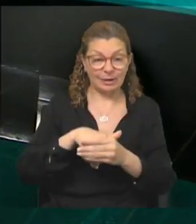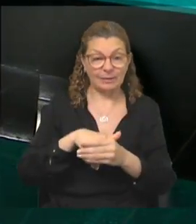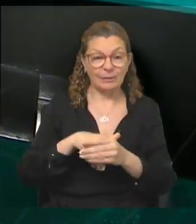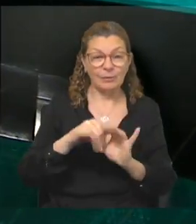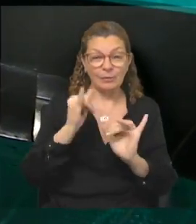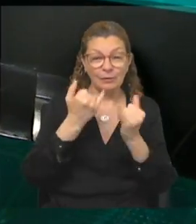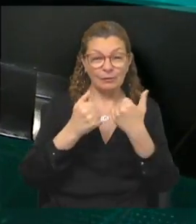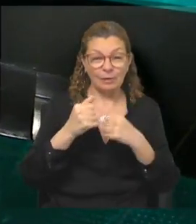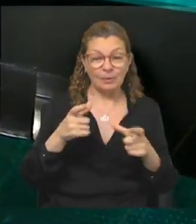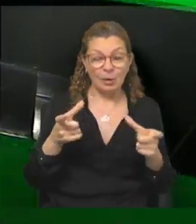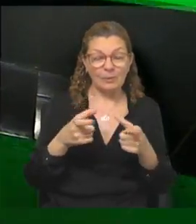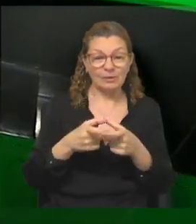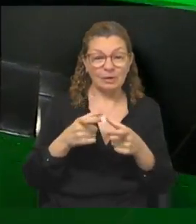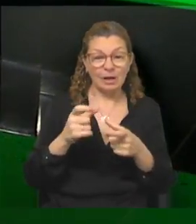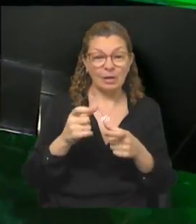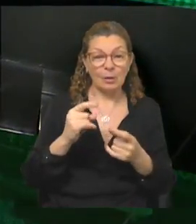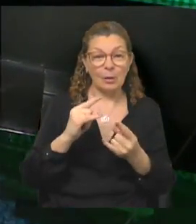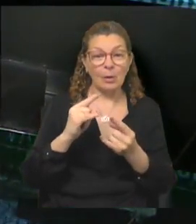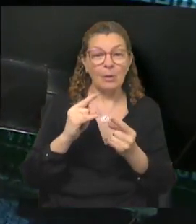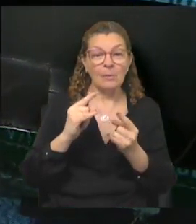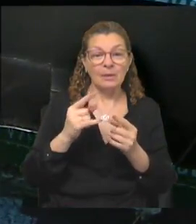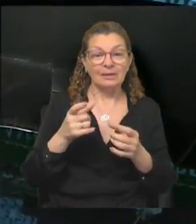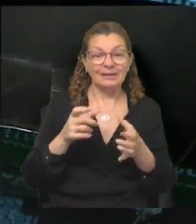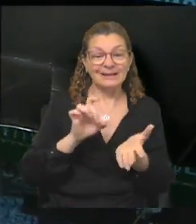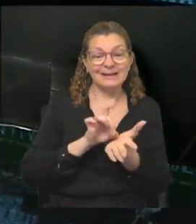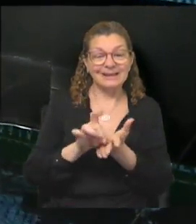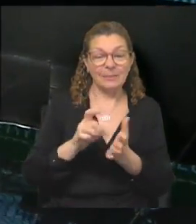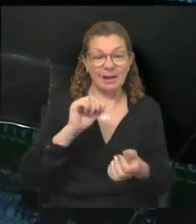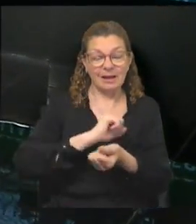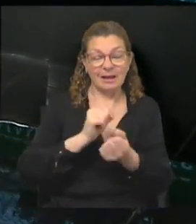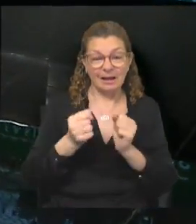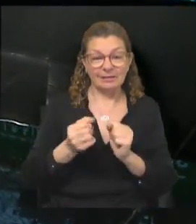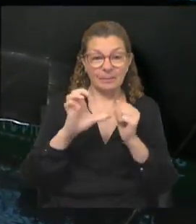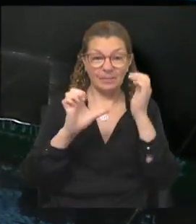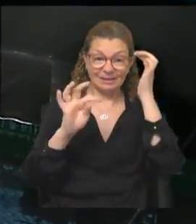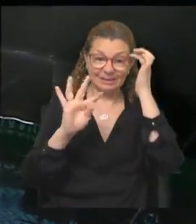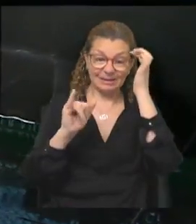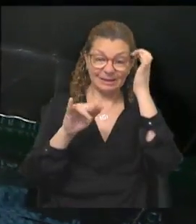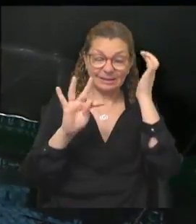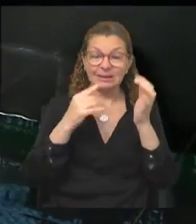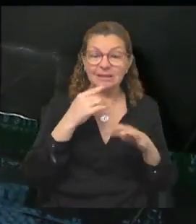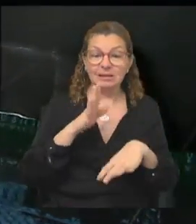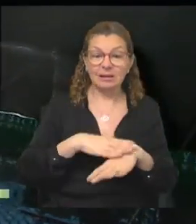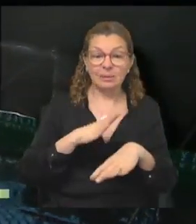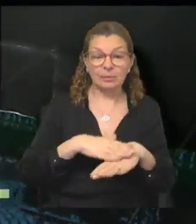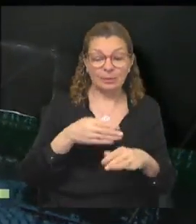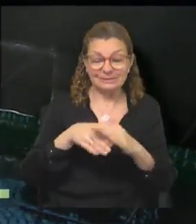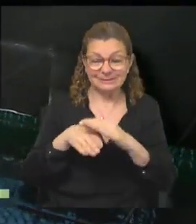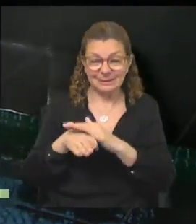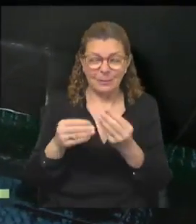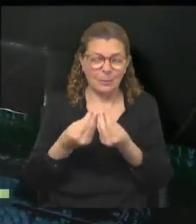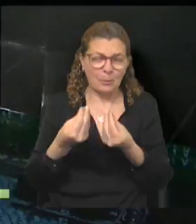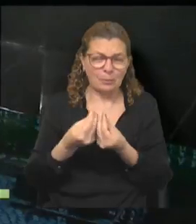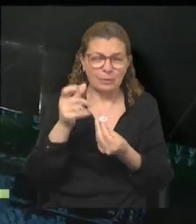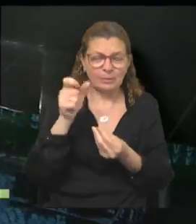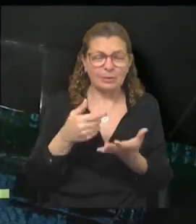informe del comisionado parlamentario del eh sistema carcelario Juan Miguel petit responsabiliza al hacinamiento y a la causa y a